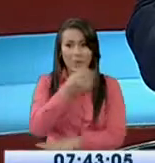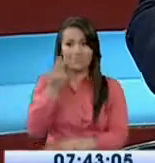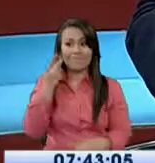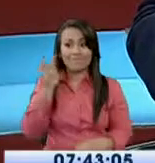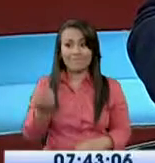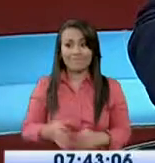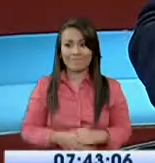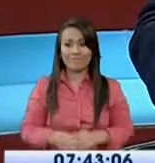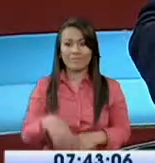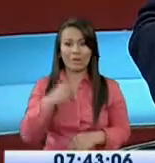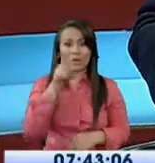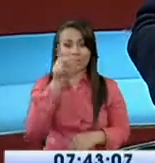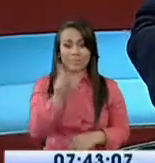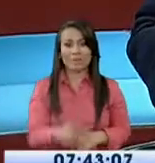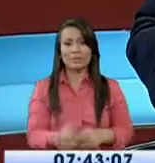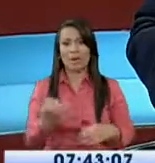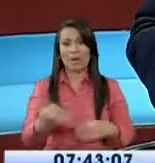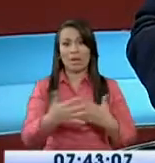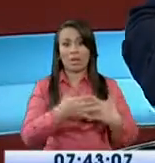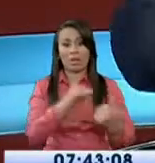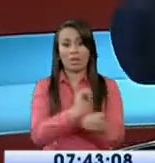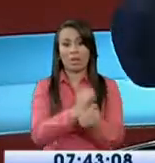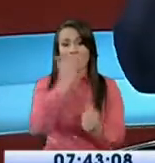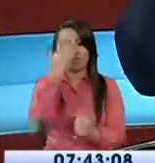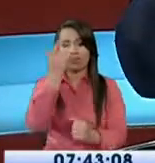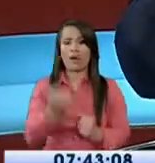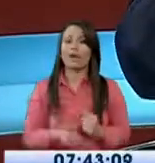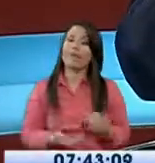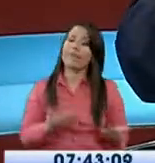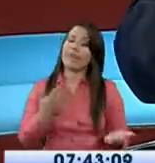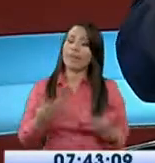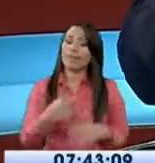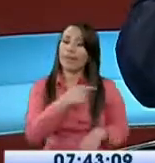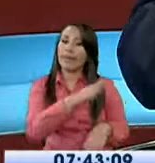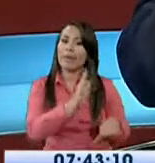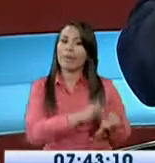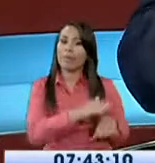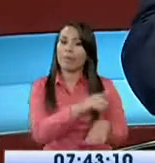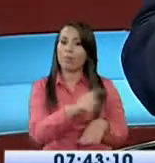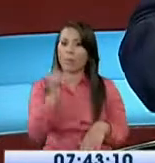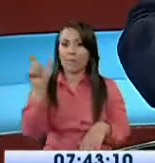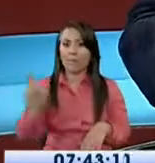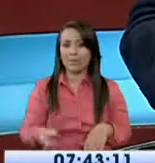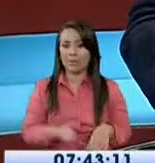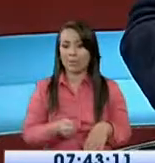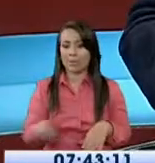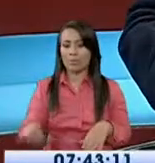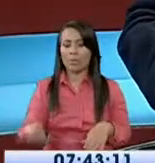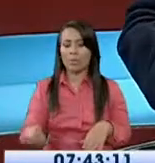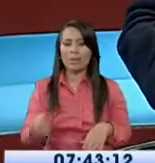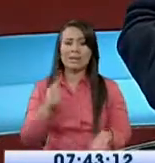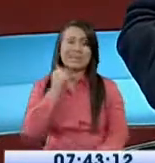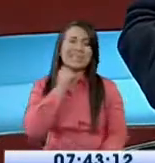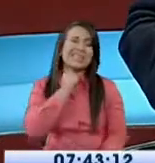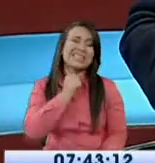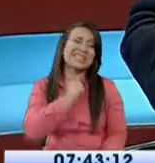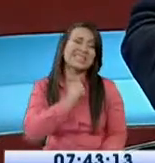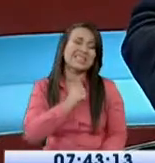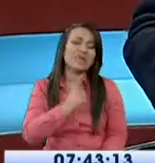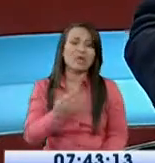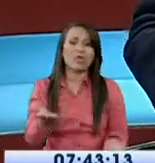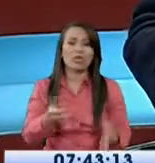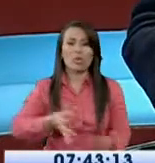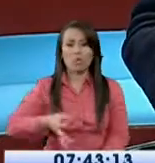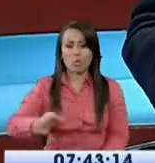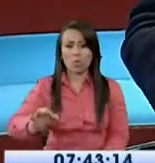Ahora les informamos que un hombre se encuentra detenido por estar supuestamente involucrado en el crimen de un ciudadano que fue degollado. Esto sucedió en el Cantón